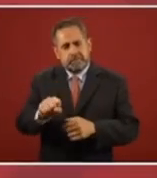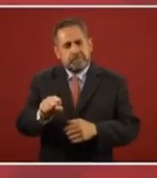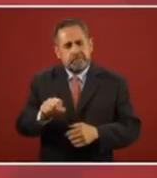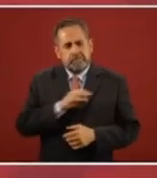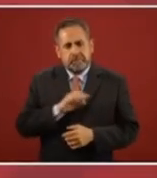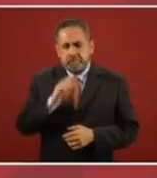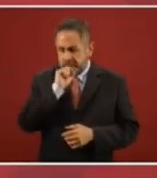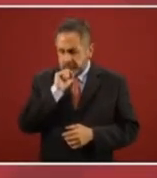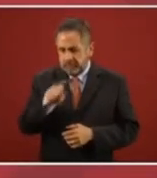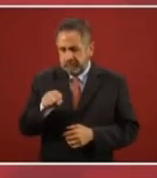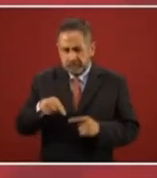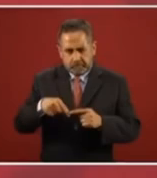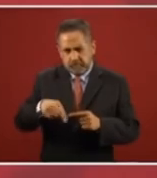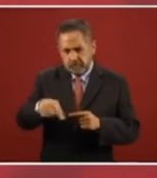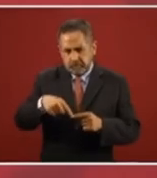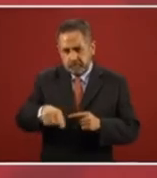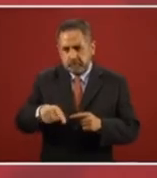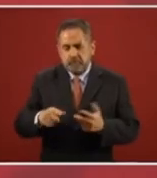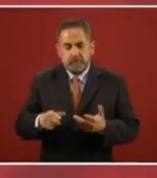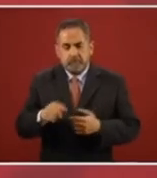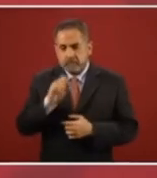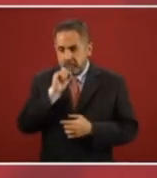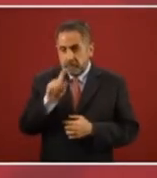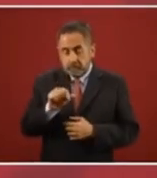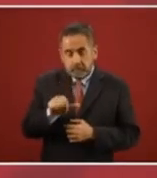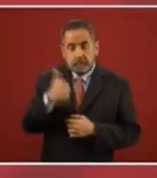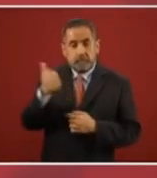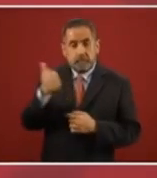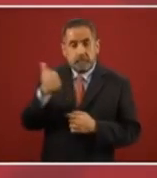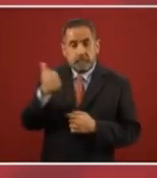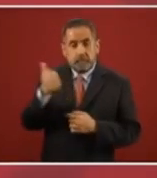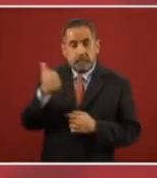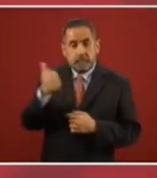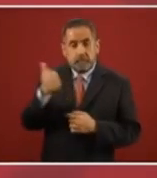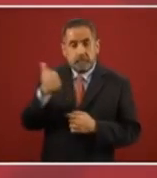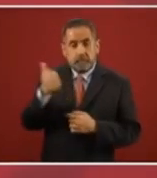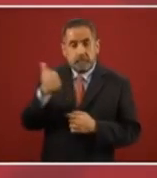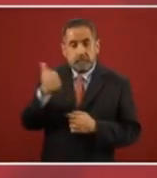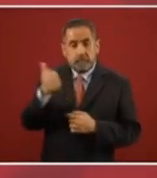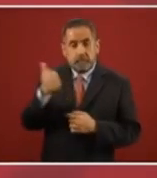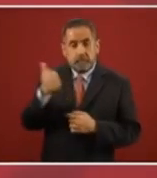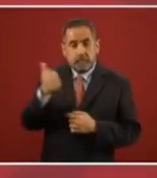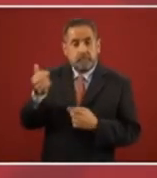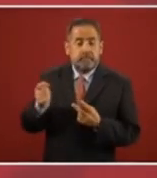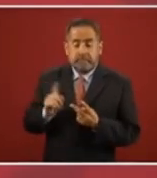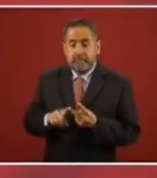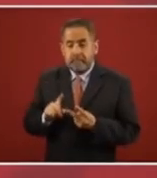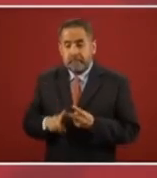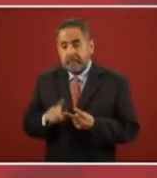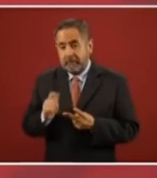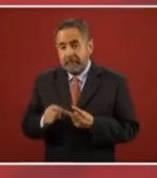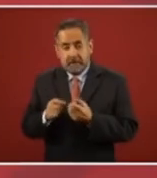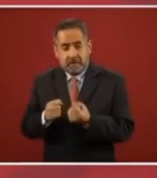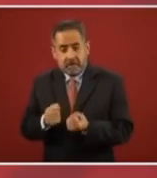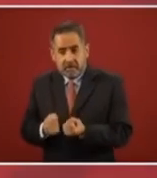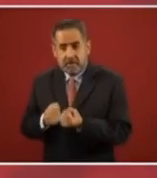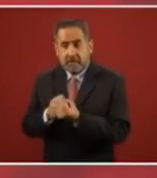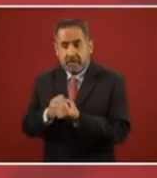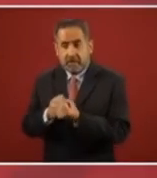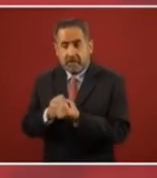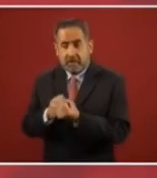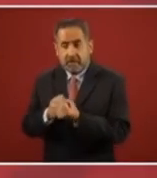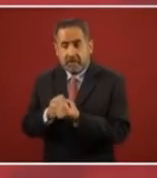también el otro elemento entendido realmente es es el fortalecimiento de la moneda